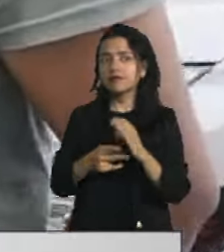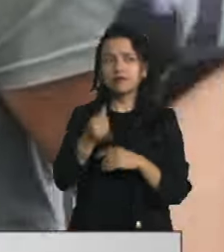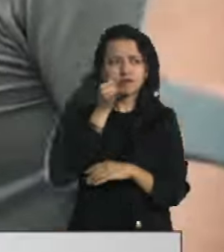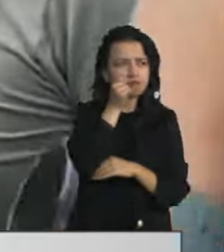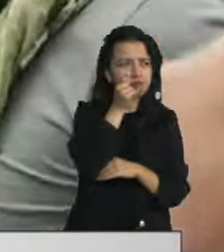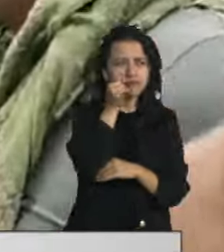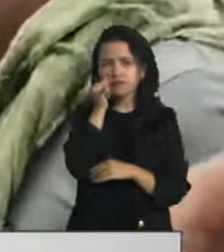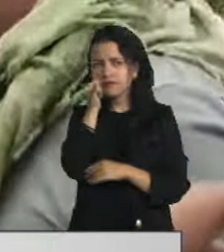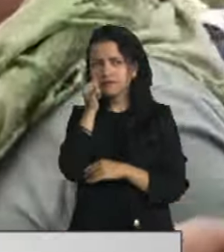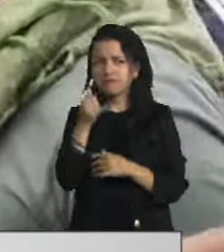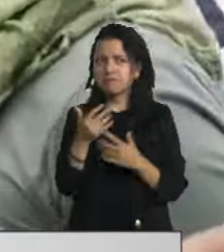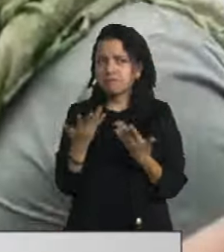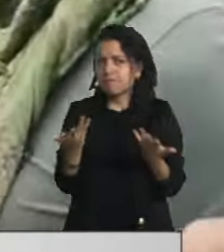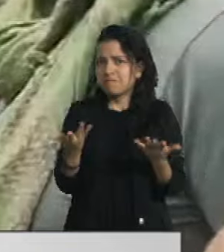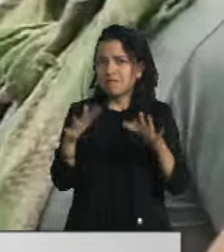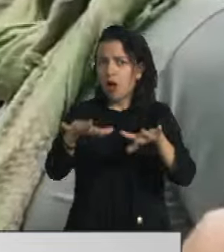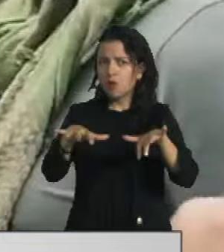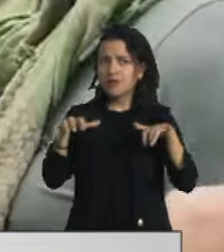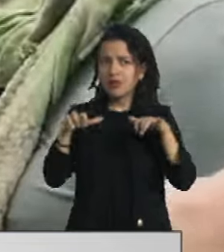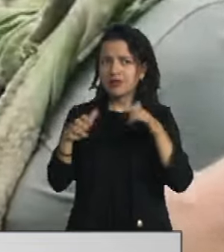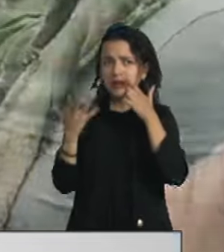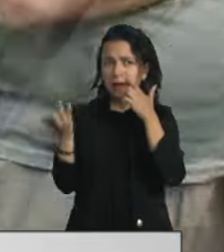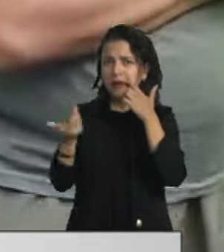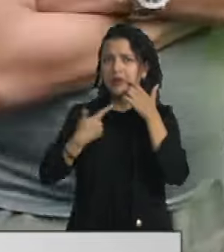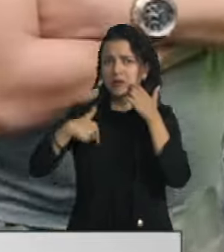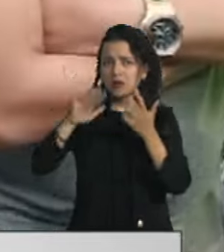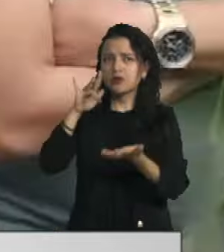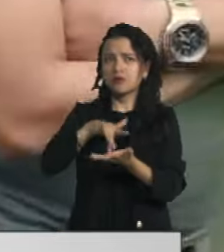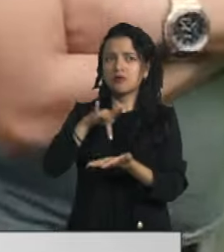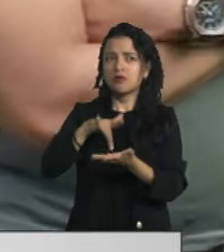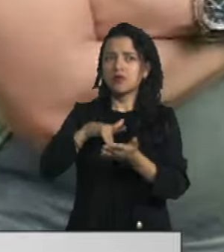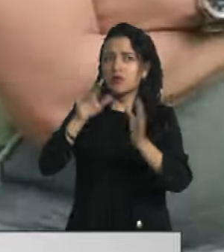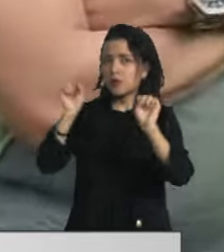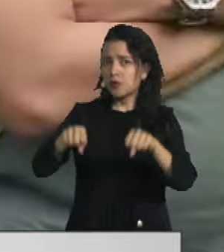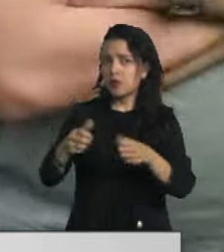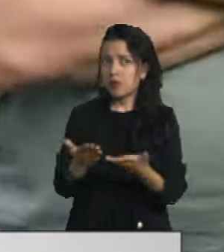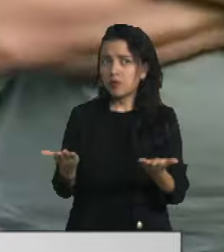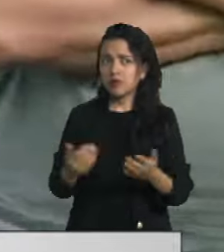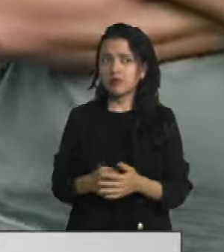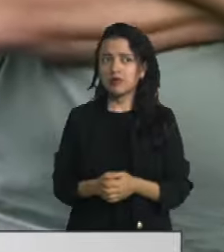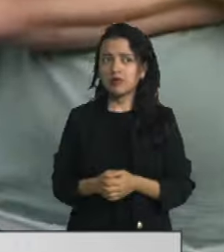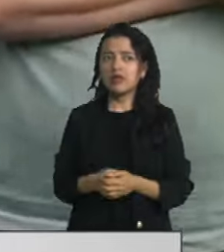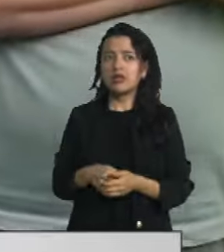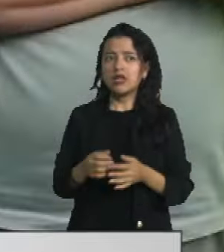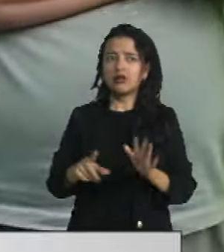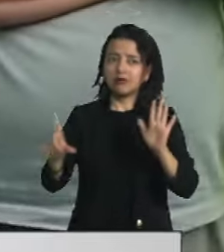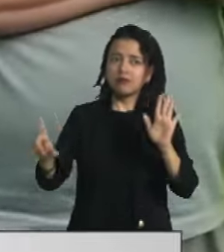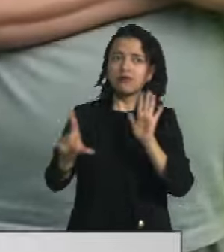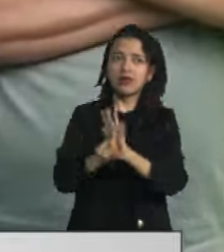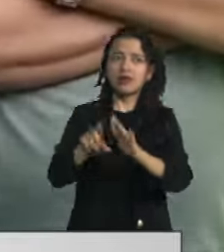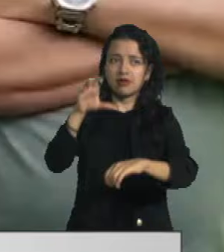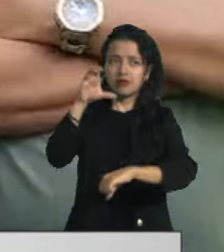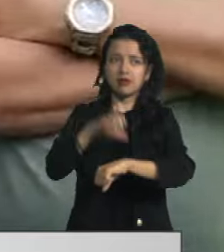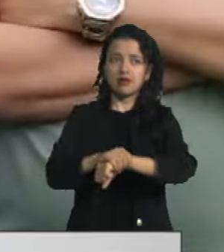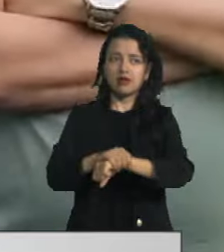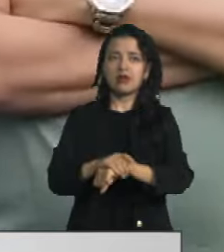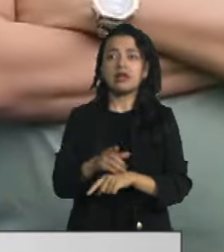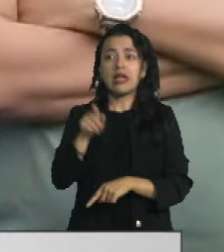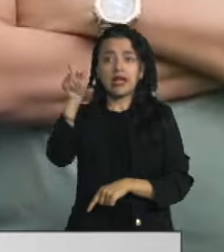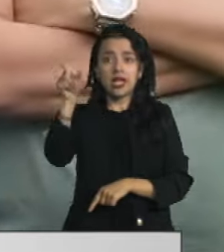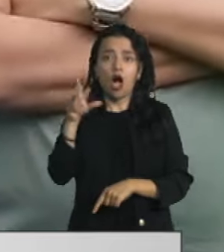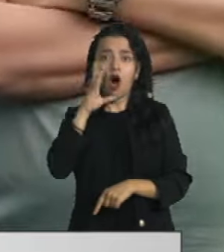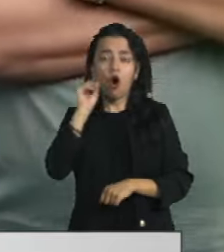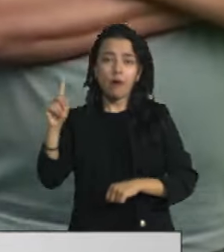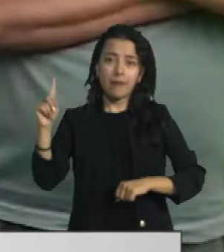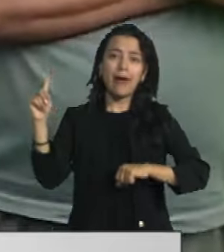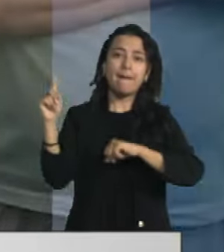que hasta el momento es la única audiencia pública donde nos han permitido el ingreso y donde se legalizó la captura de alias Boyaco, un hombre